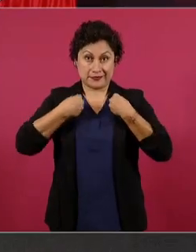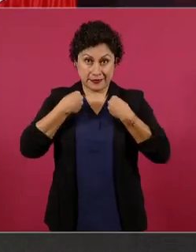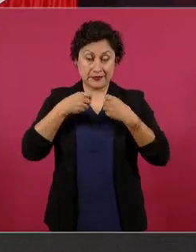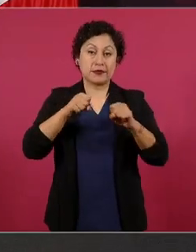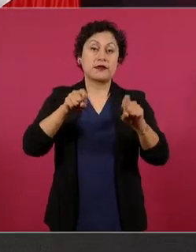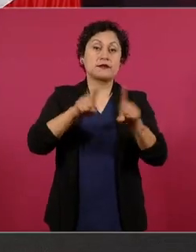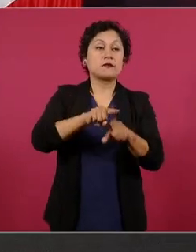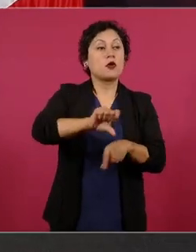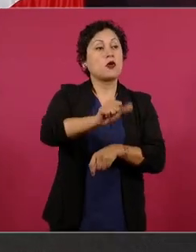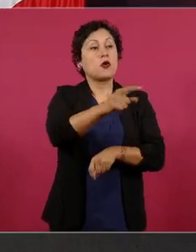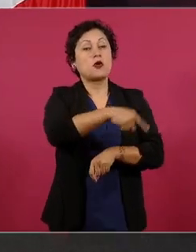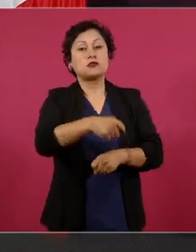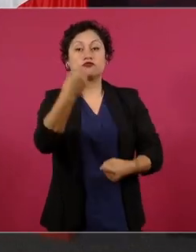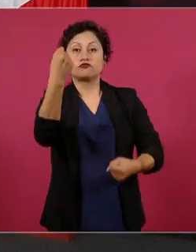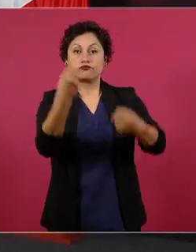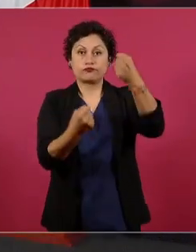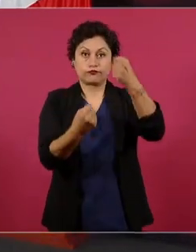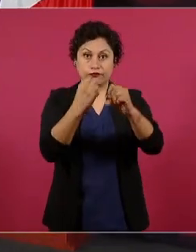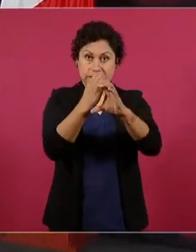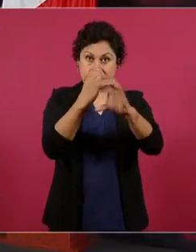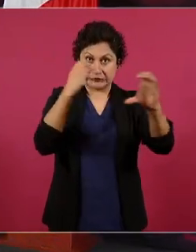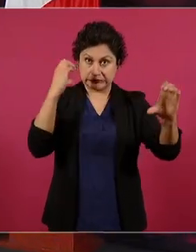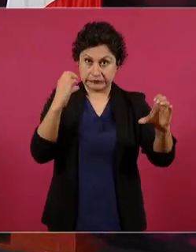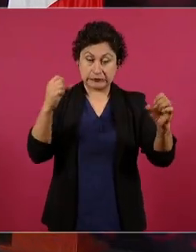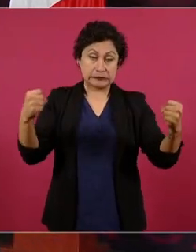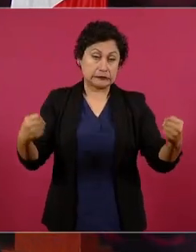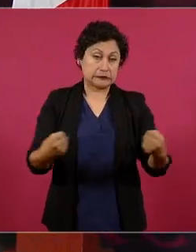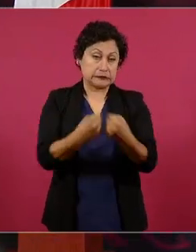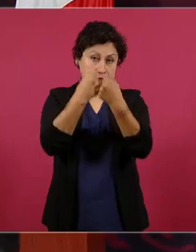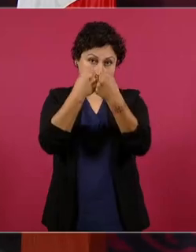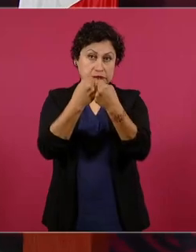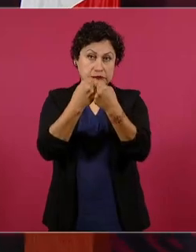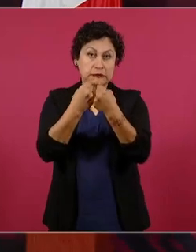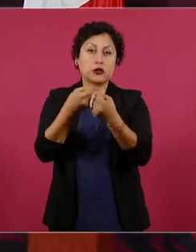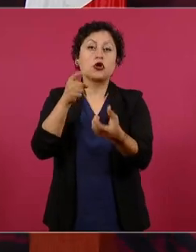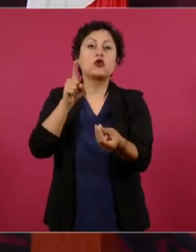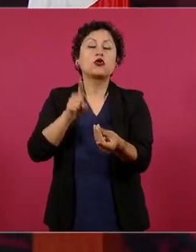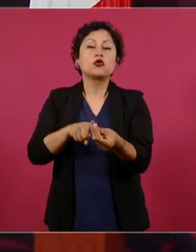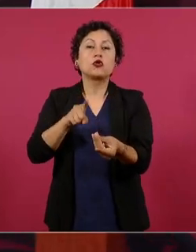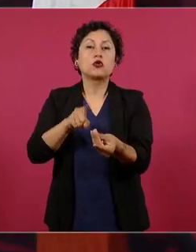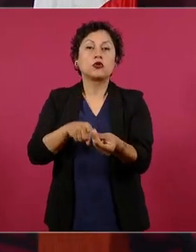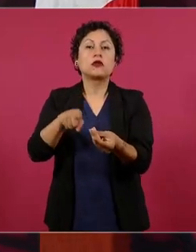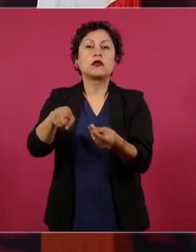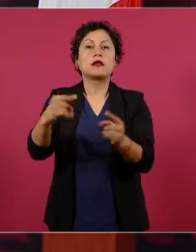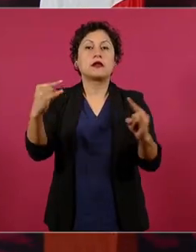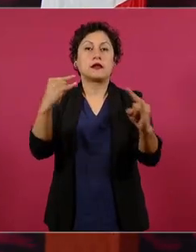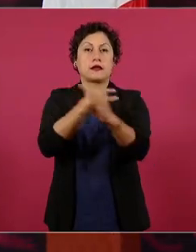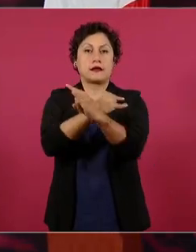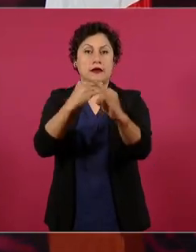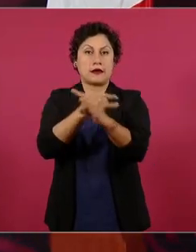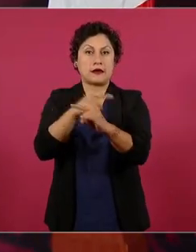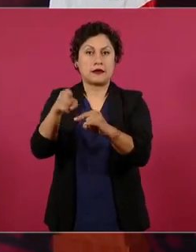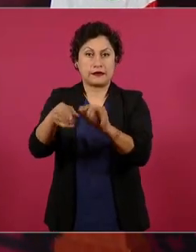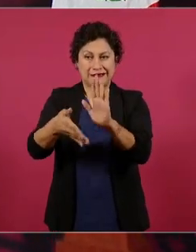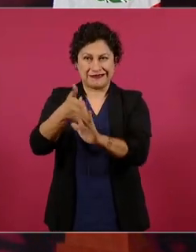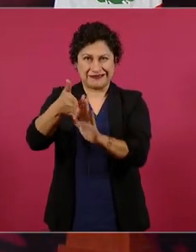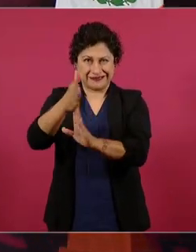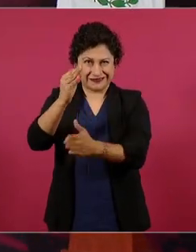también en la carretera que se está construyendo de Oaxaca al